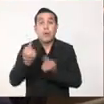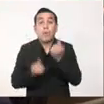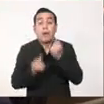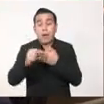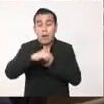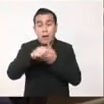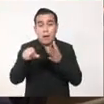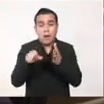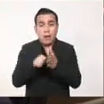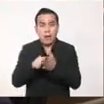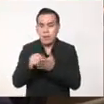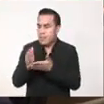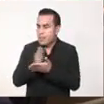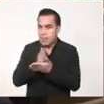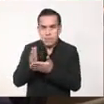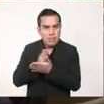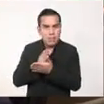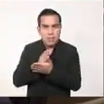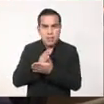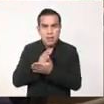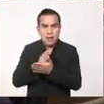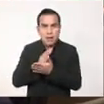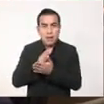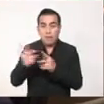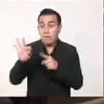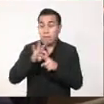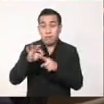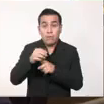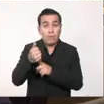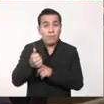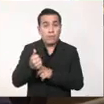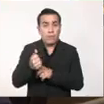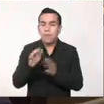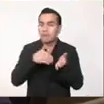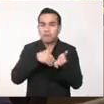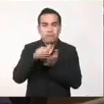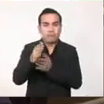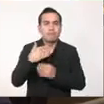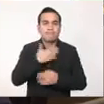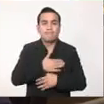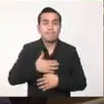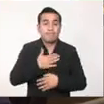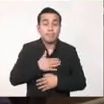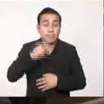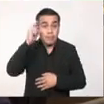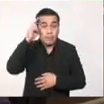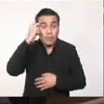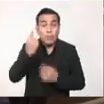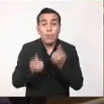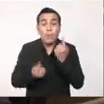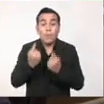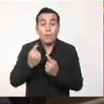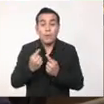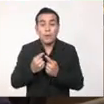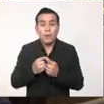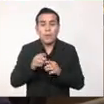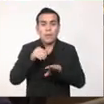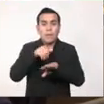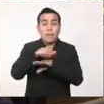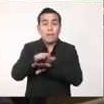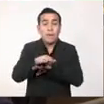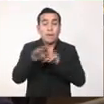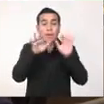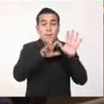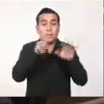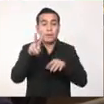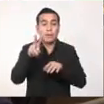que si no ha cumplido los requisitos, entonces que le deponga del cargo. Eso, por supuesto, les podemos mandar las 12 sentencias